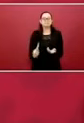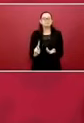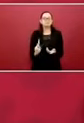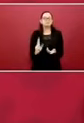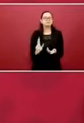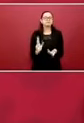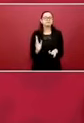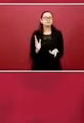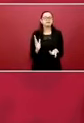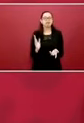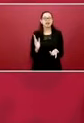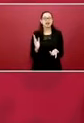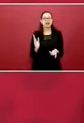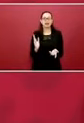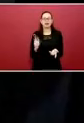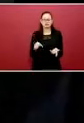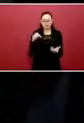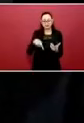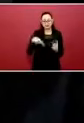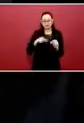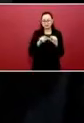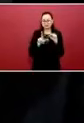venido